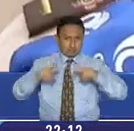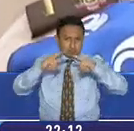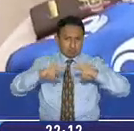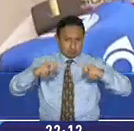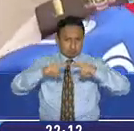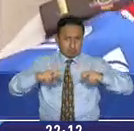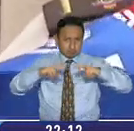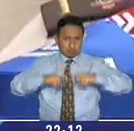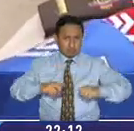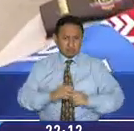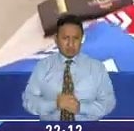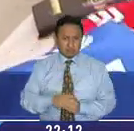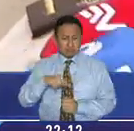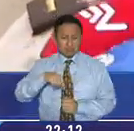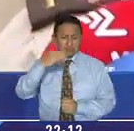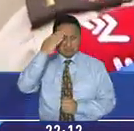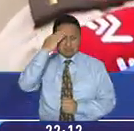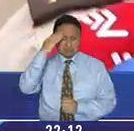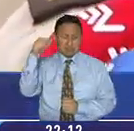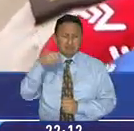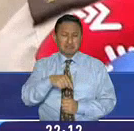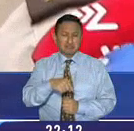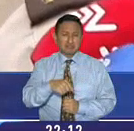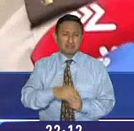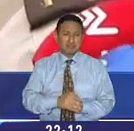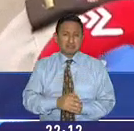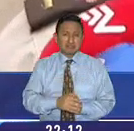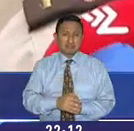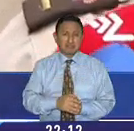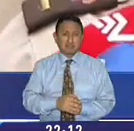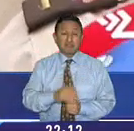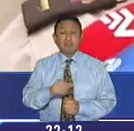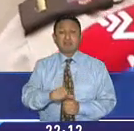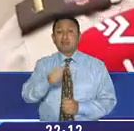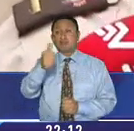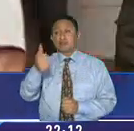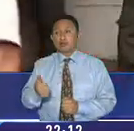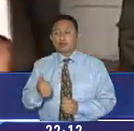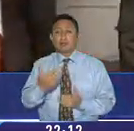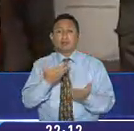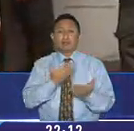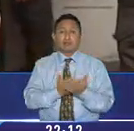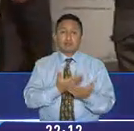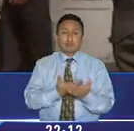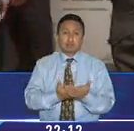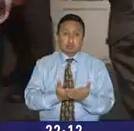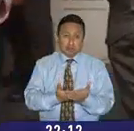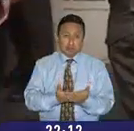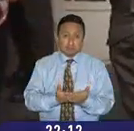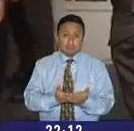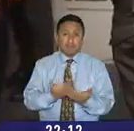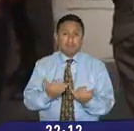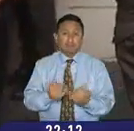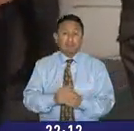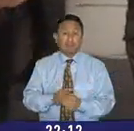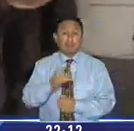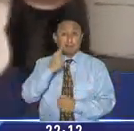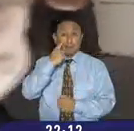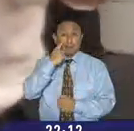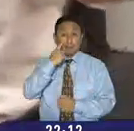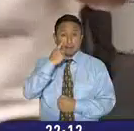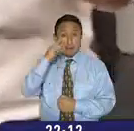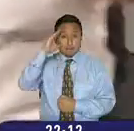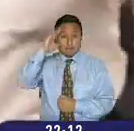para determinar si es que hay algunos otros indicios. Ahora la policía recoge información de familiares y de